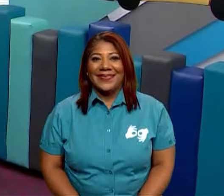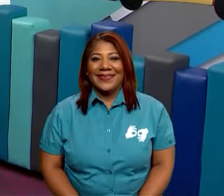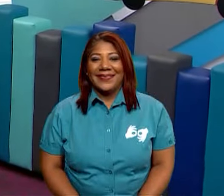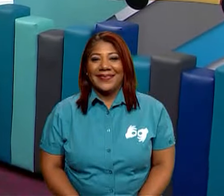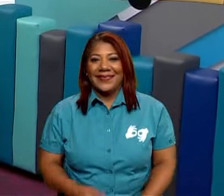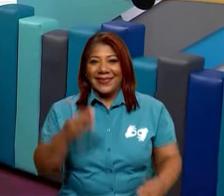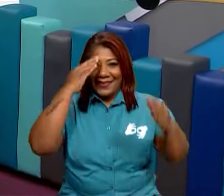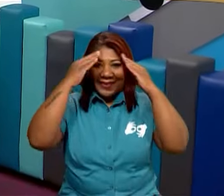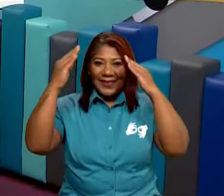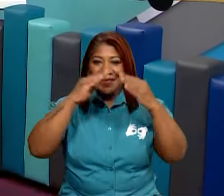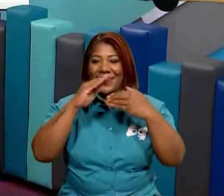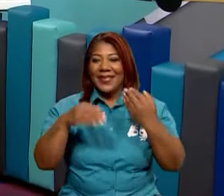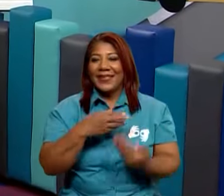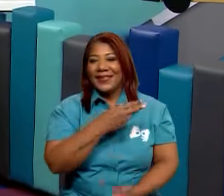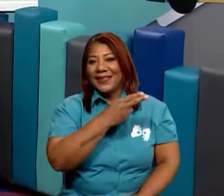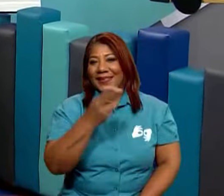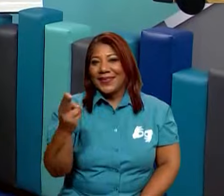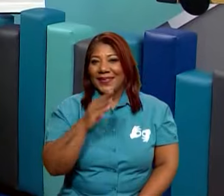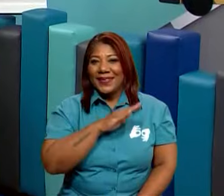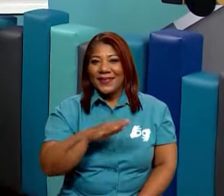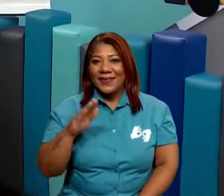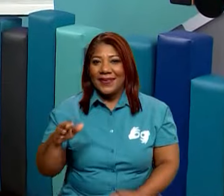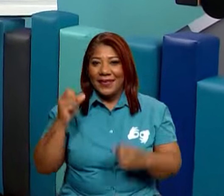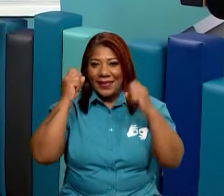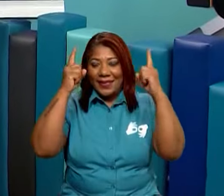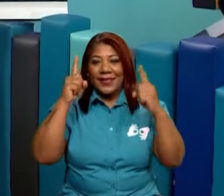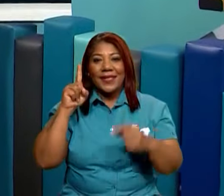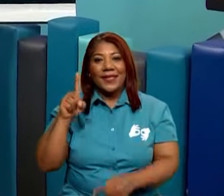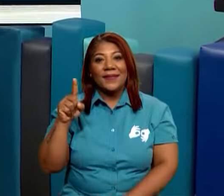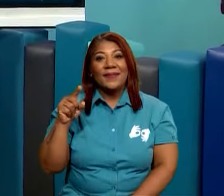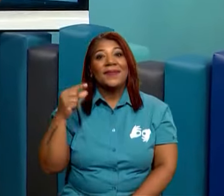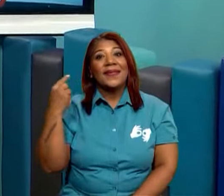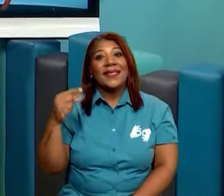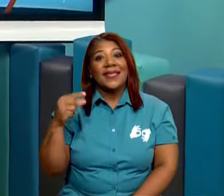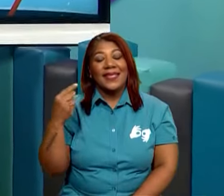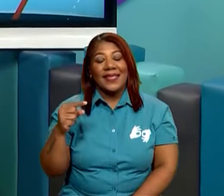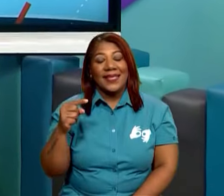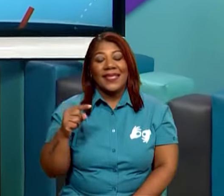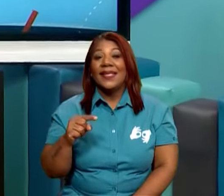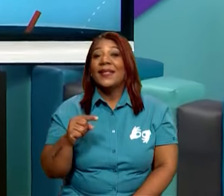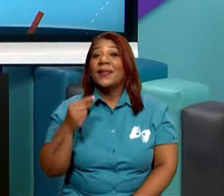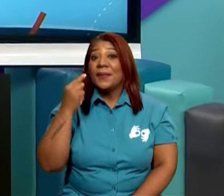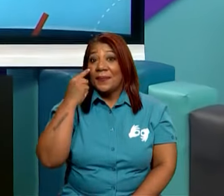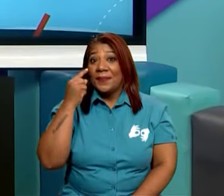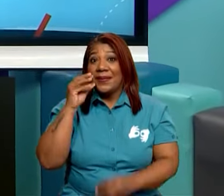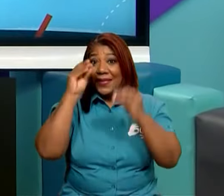Hola, mis pequeños descubridores de primer grado. Soy su maestra Charlyn Cedeño.